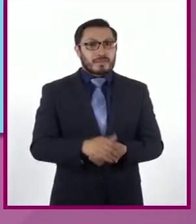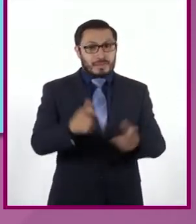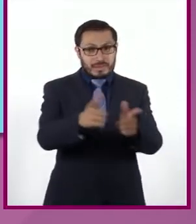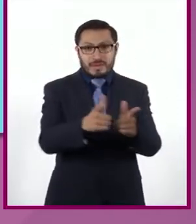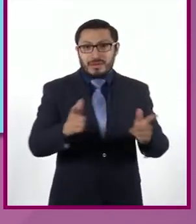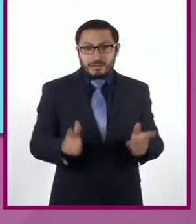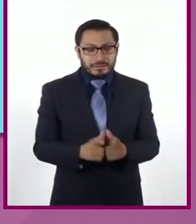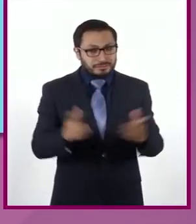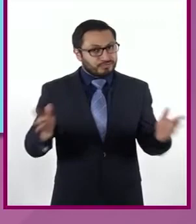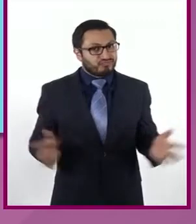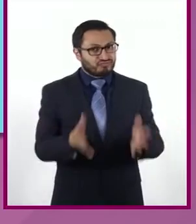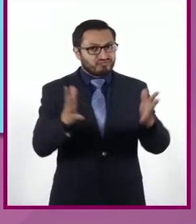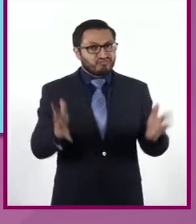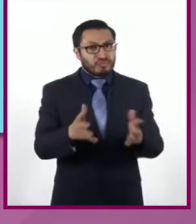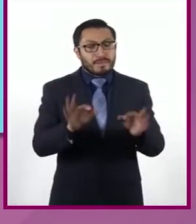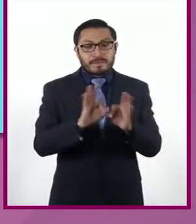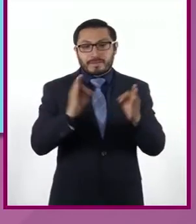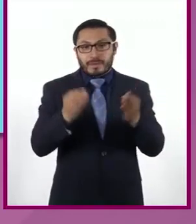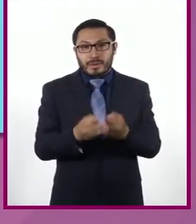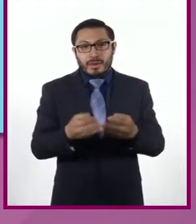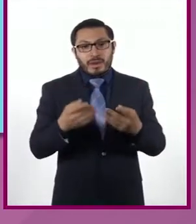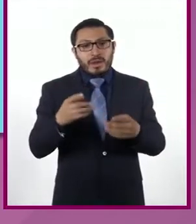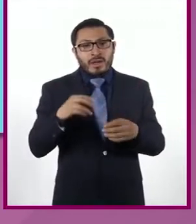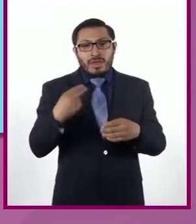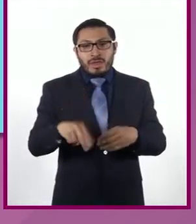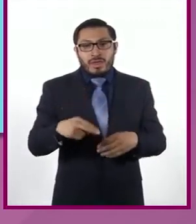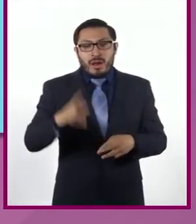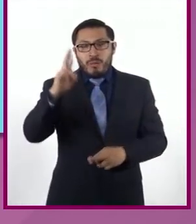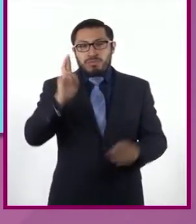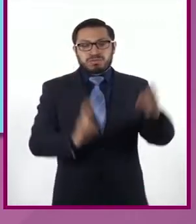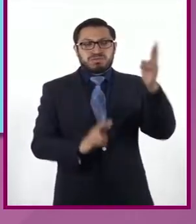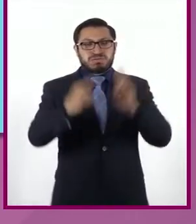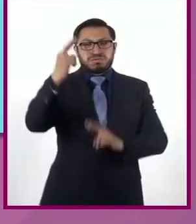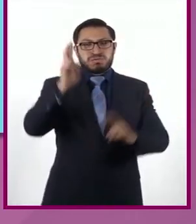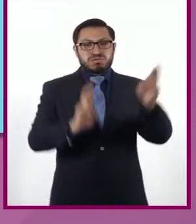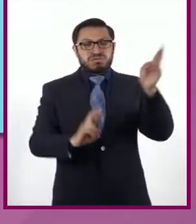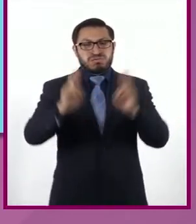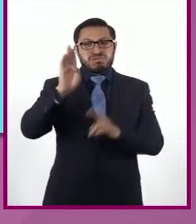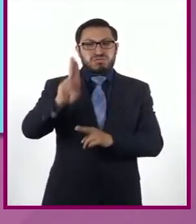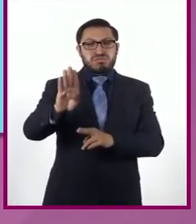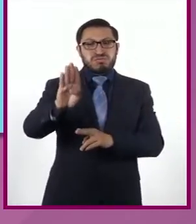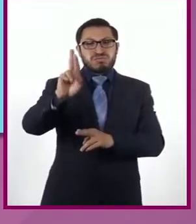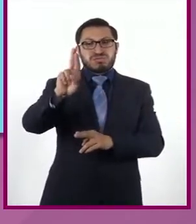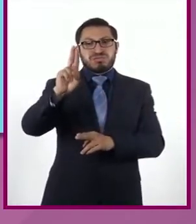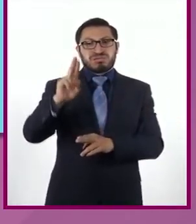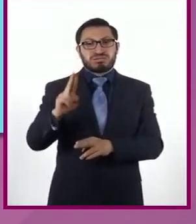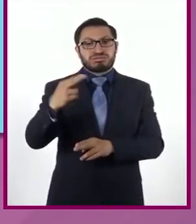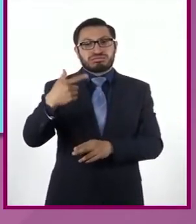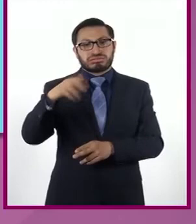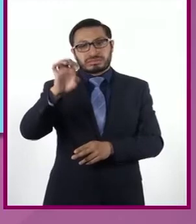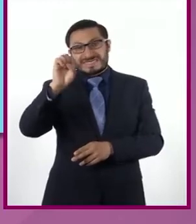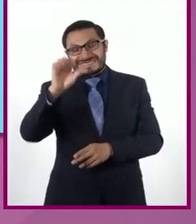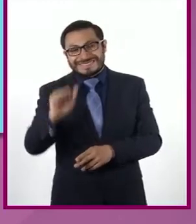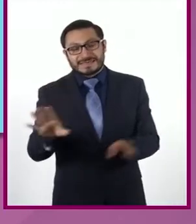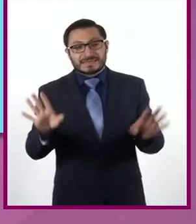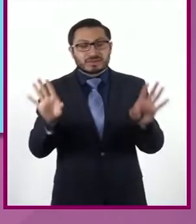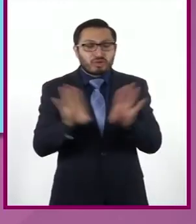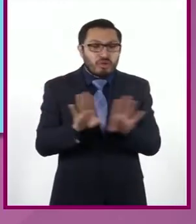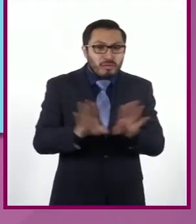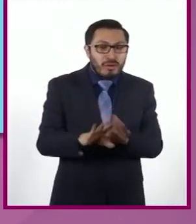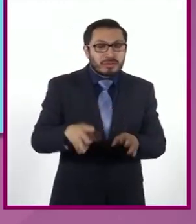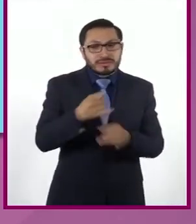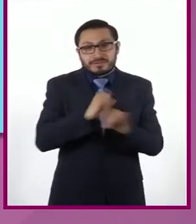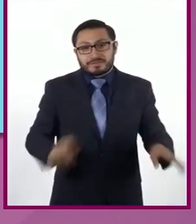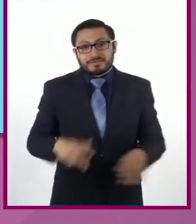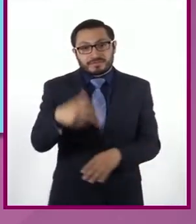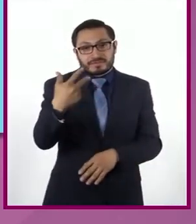grupo impulsó los procesos que llamamos revoluciones burguesas, como la independencia de las 13 colonias inglesas o la